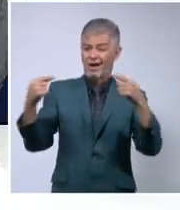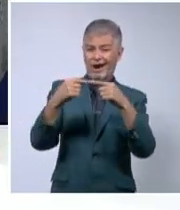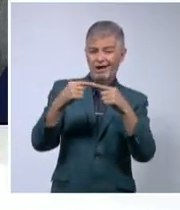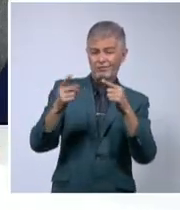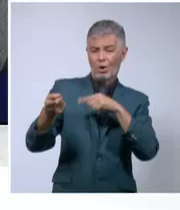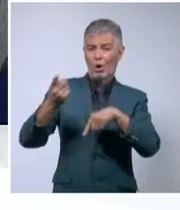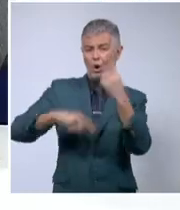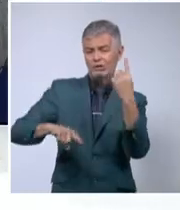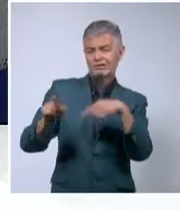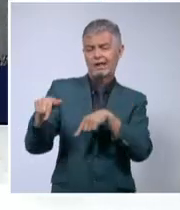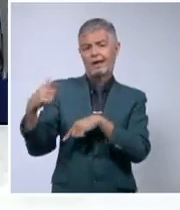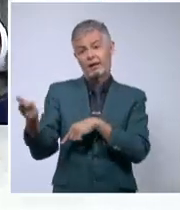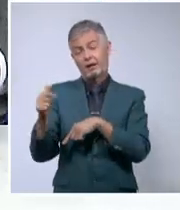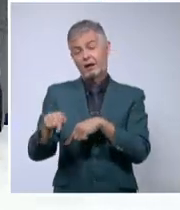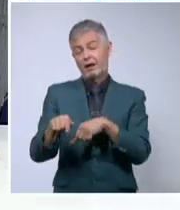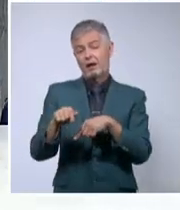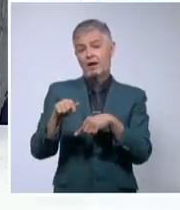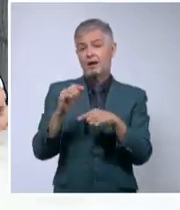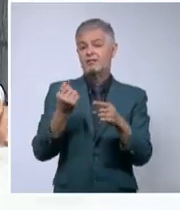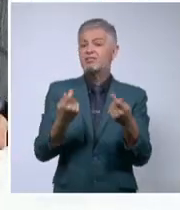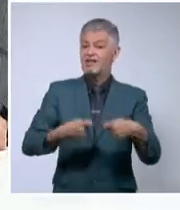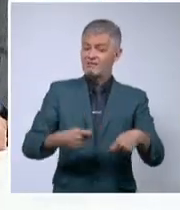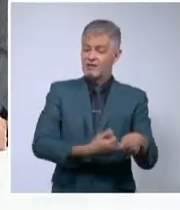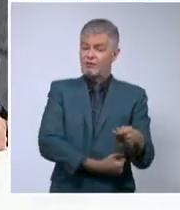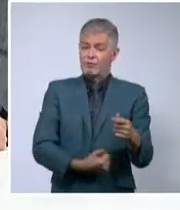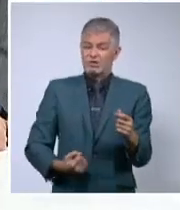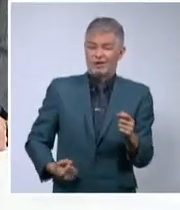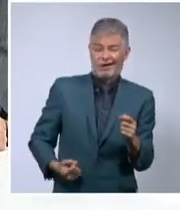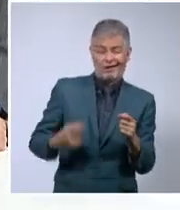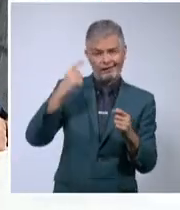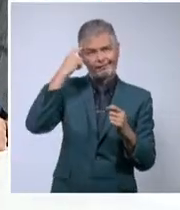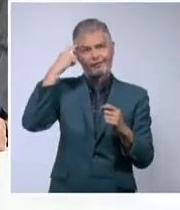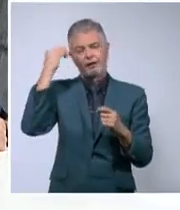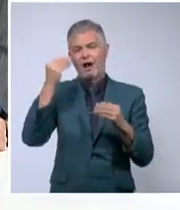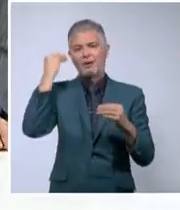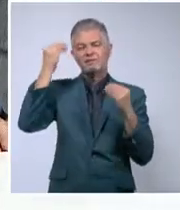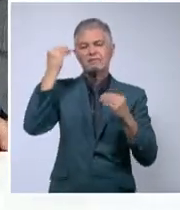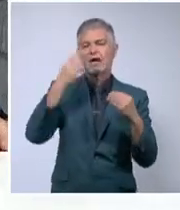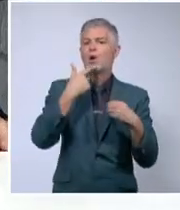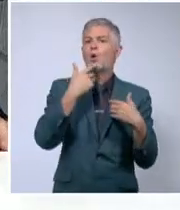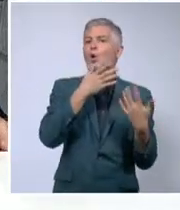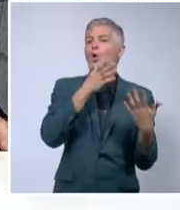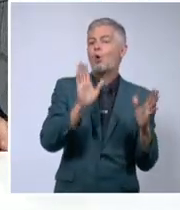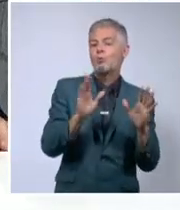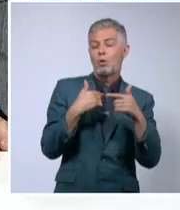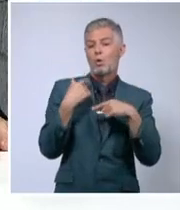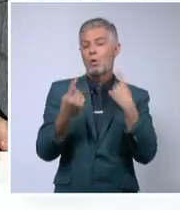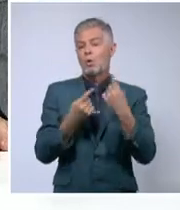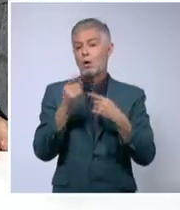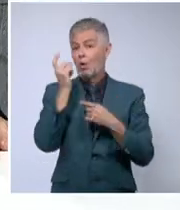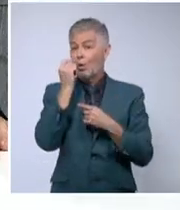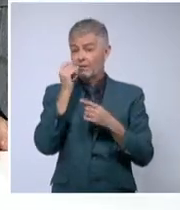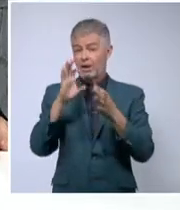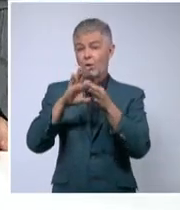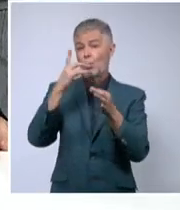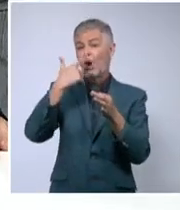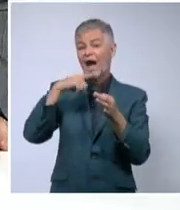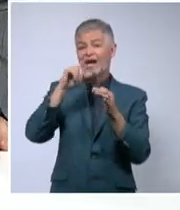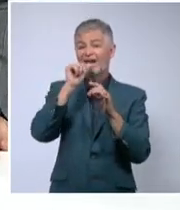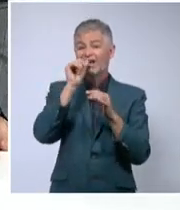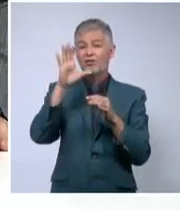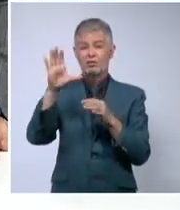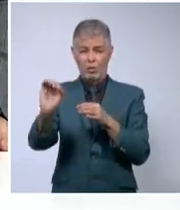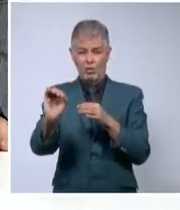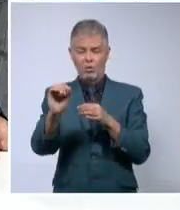me imagino, tendrá que esforzar mucho más su imaginación para proclamarse presidente de algo en ese país. Ahora bien,